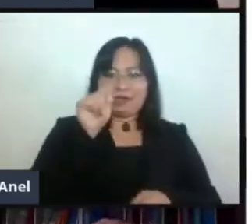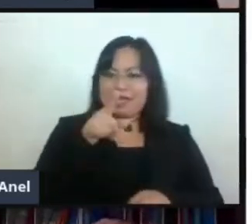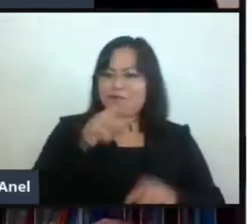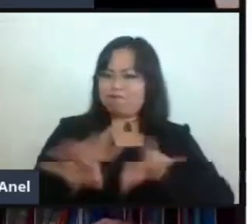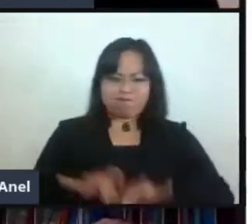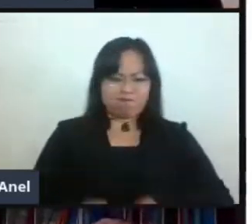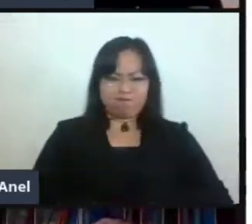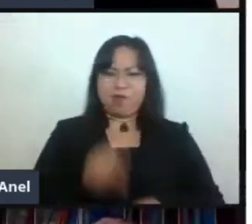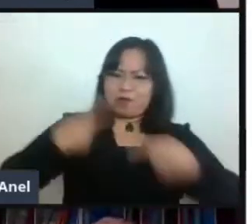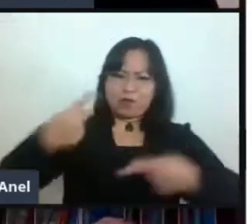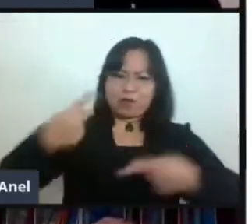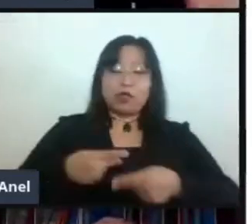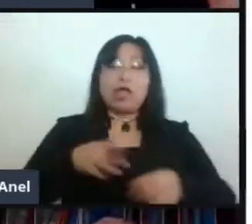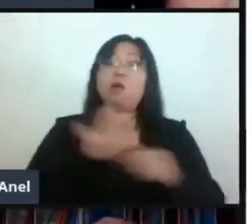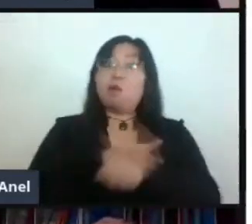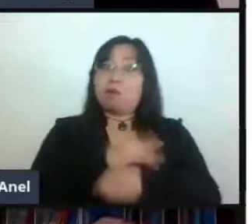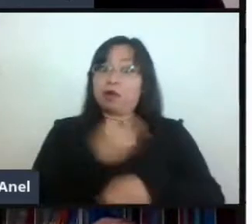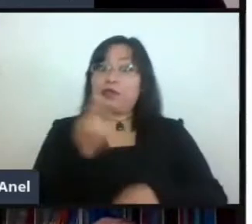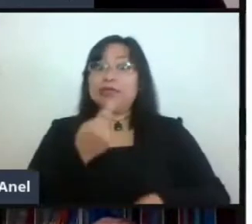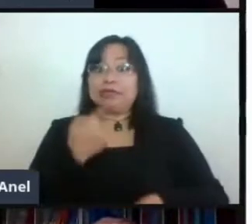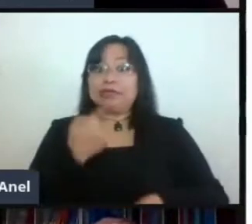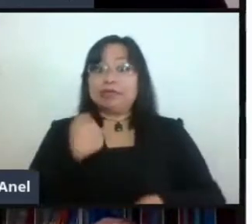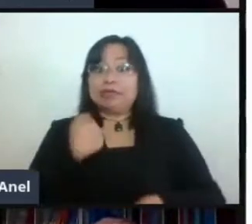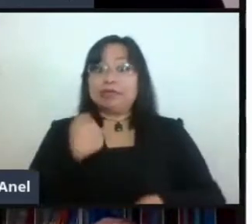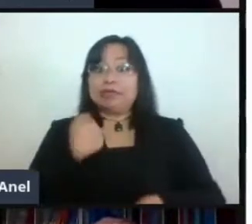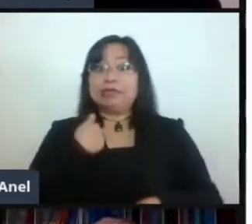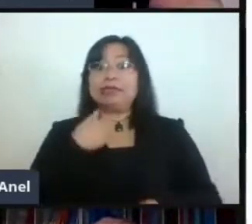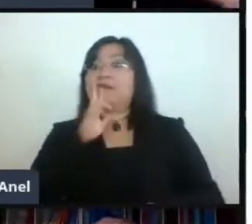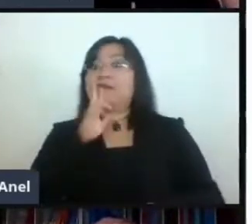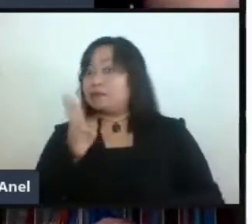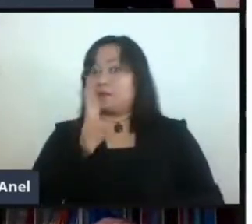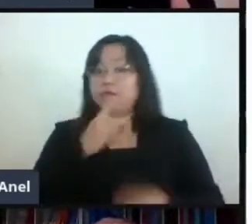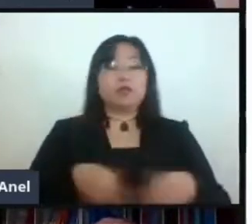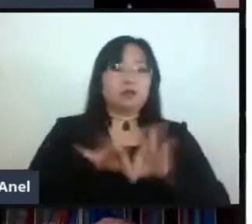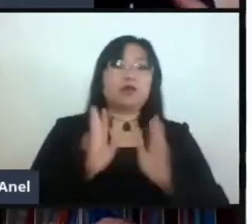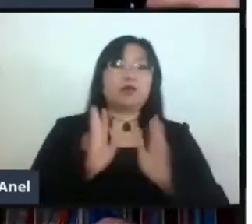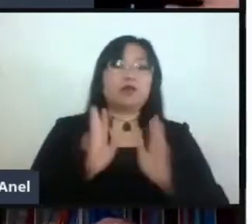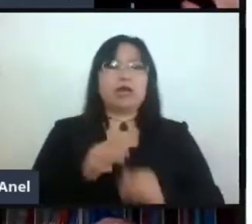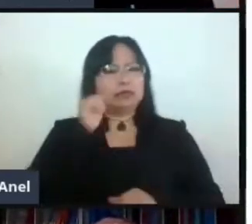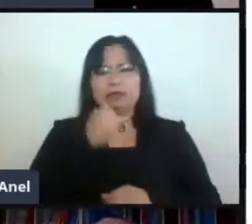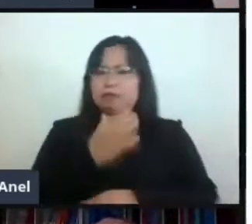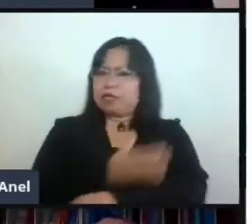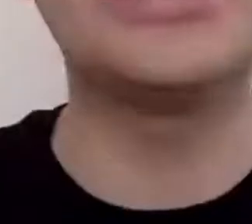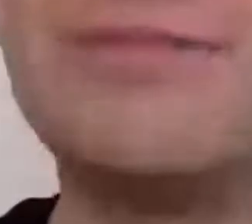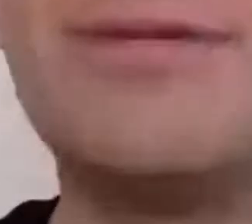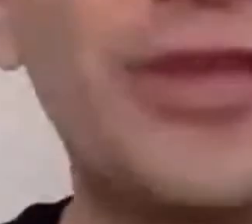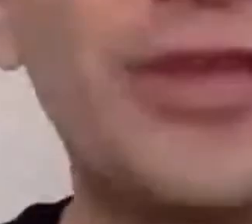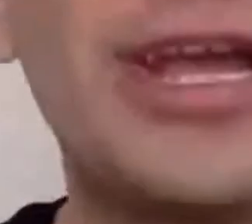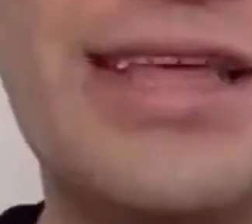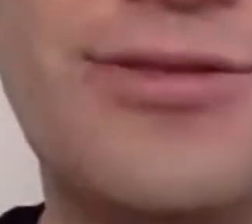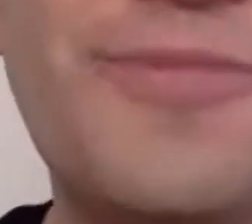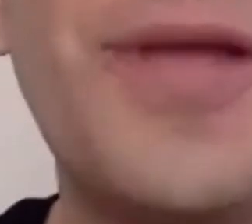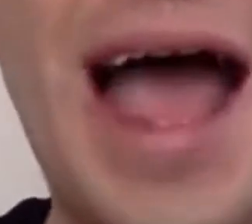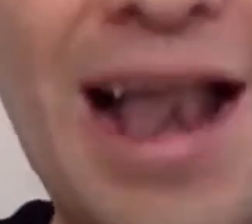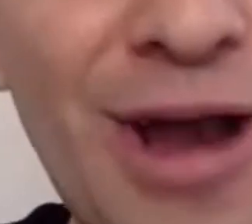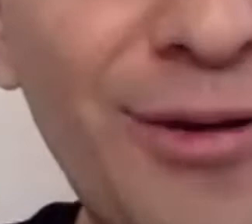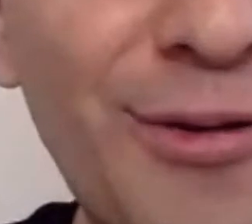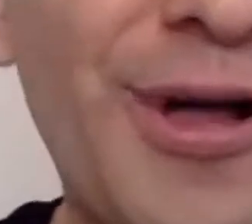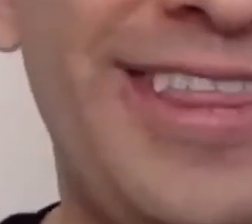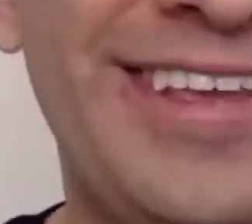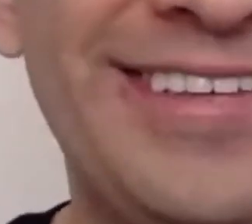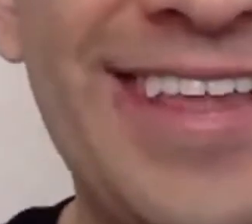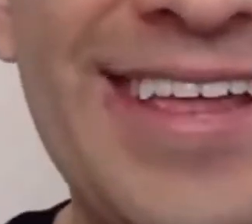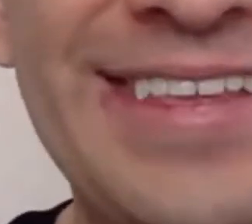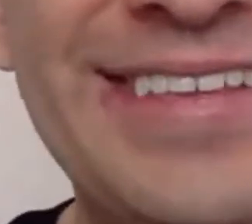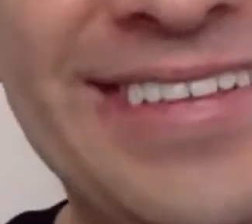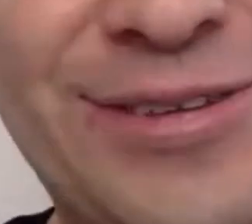de respuestas a eso. Así que por favor, acompáñenos en esta conversación, digan sus dudas, sus preguntas y las vamos a estar atendiendo a lo